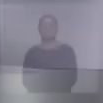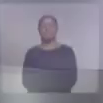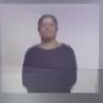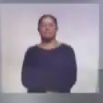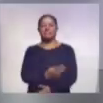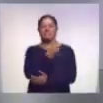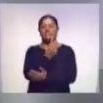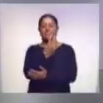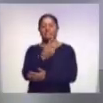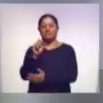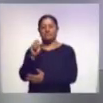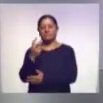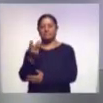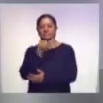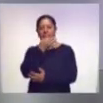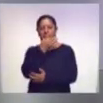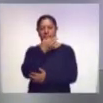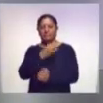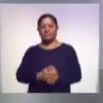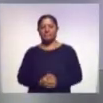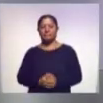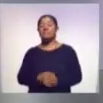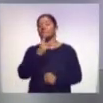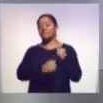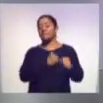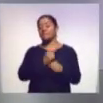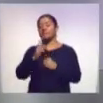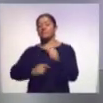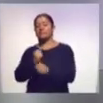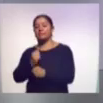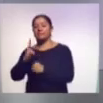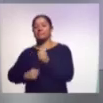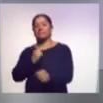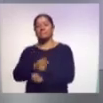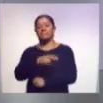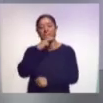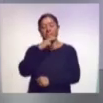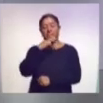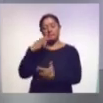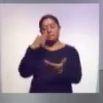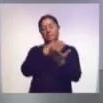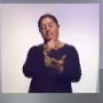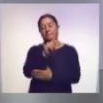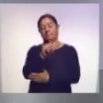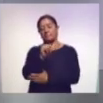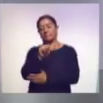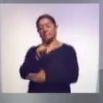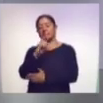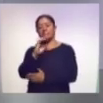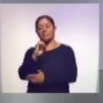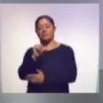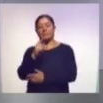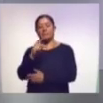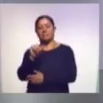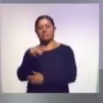Dos de la tarde con 22 minutos. Como cada año, la Navidad llega a Tlalcuapan, en donde las casas